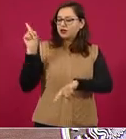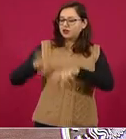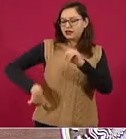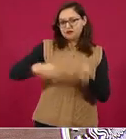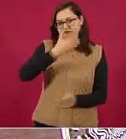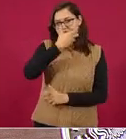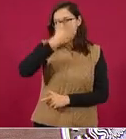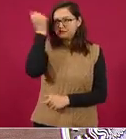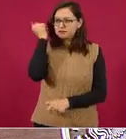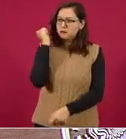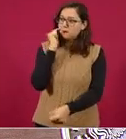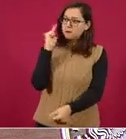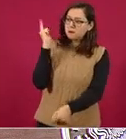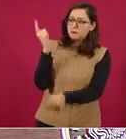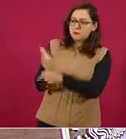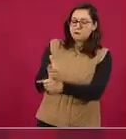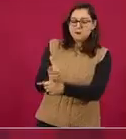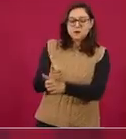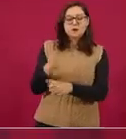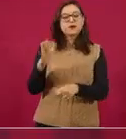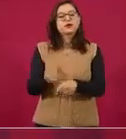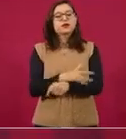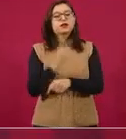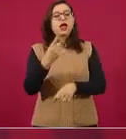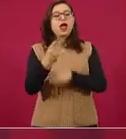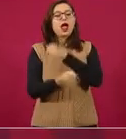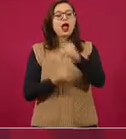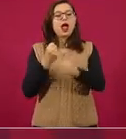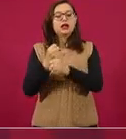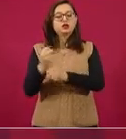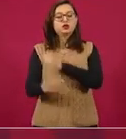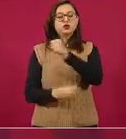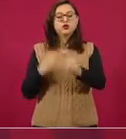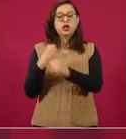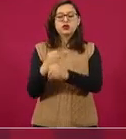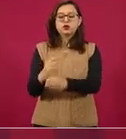engañaron durante muchísimo tiempo